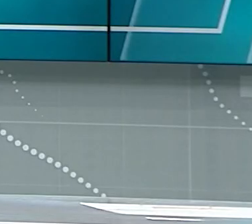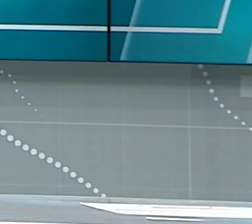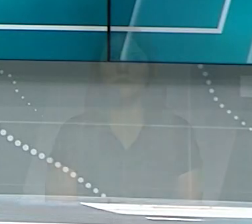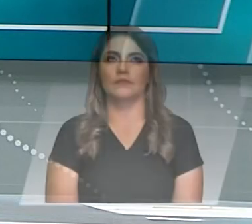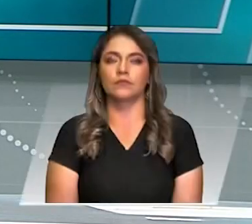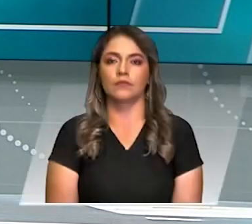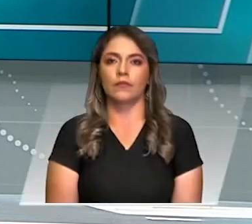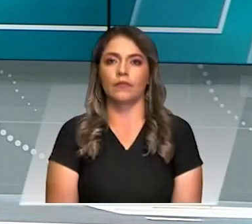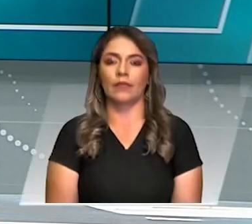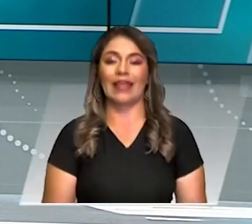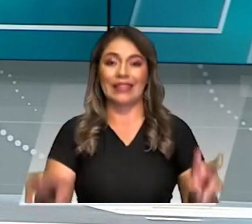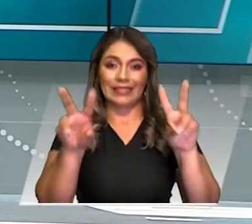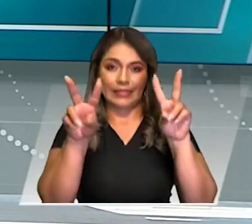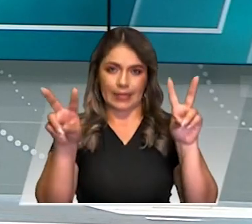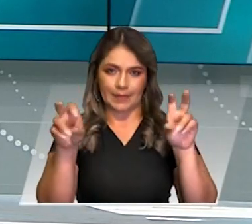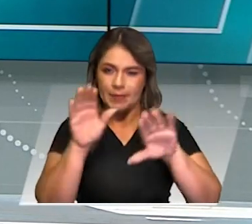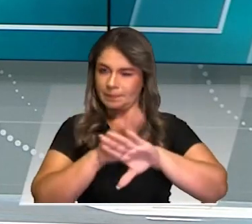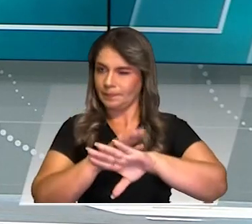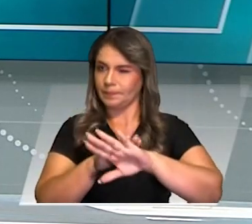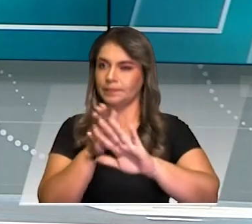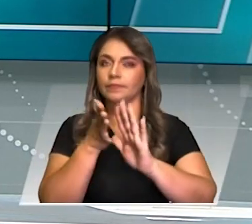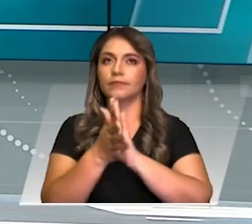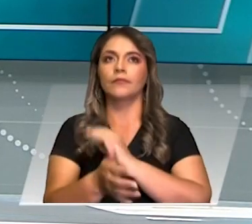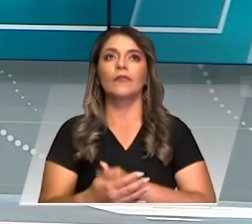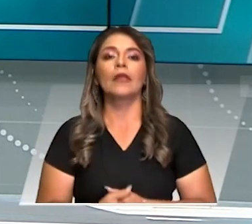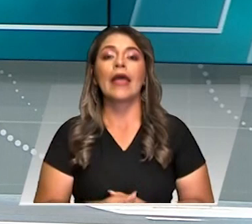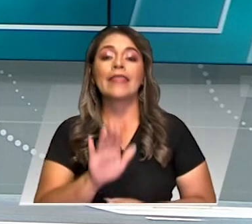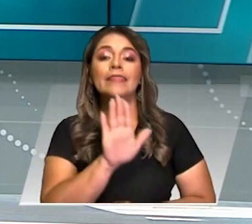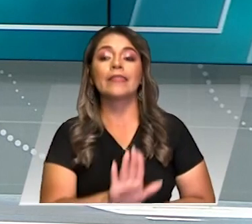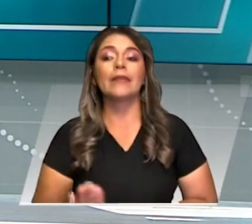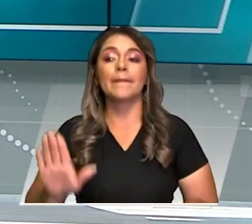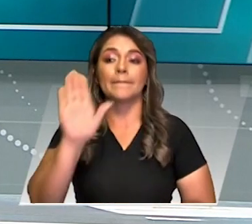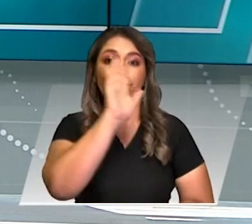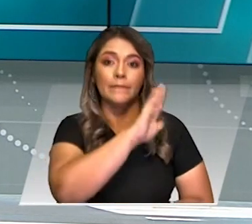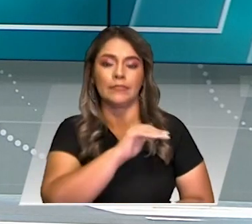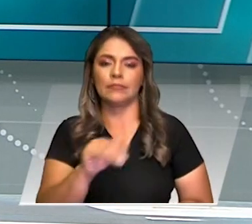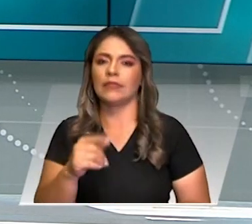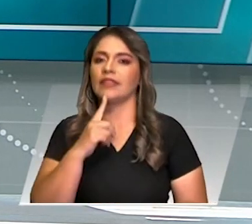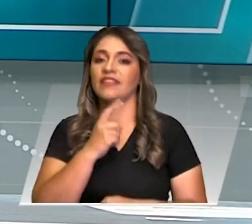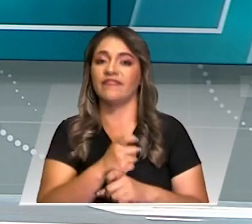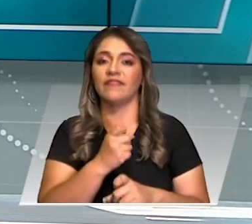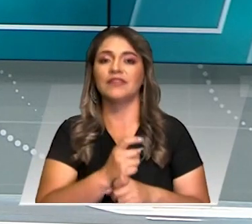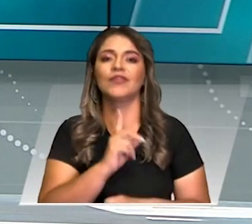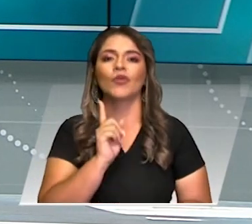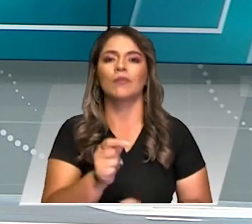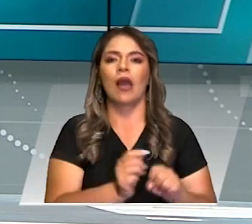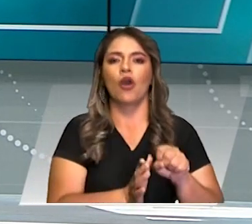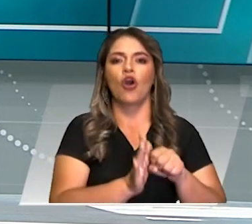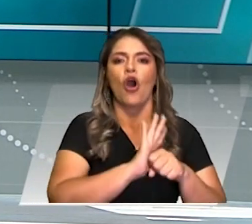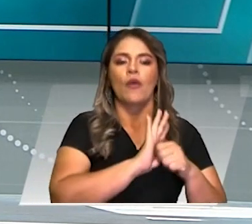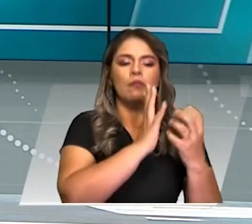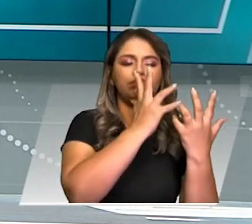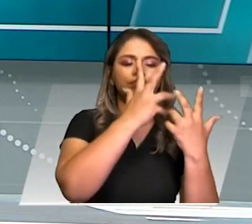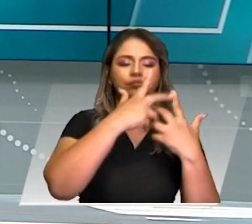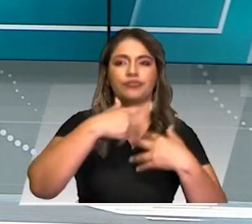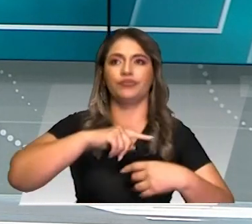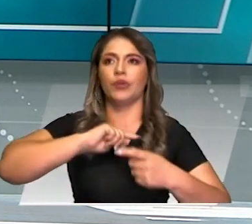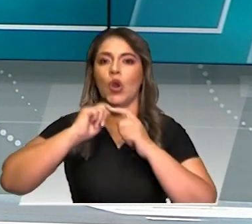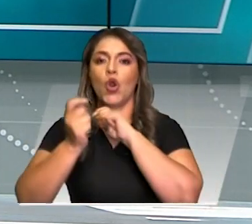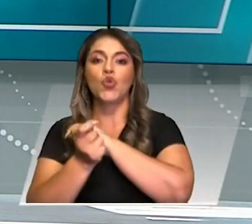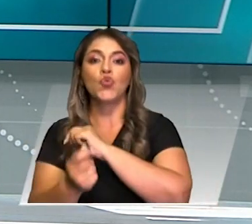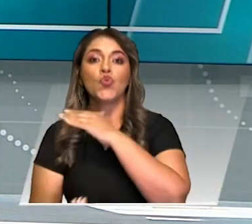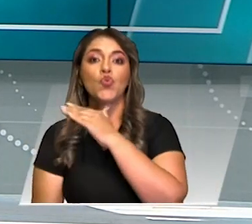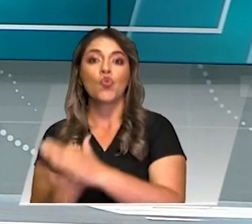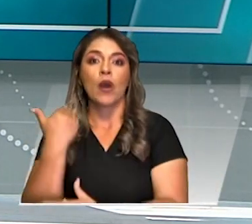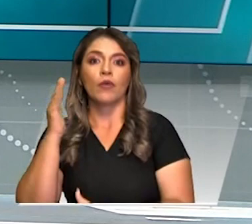en temas de salud pública de preocupación en el departamento por la variante delta debido a que es más transmisible esto podría representar un aumento en la ocupación